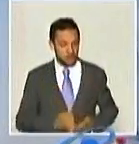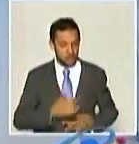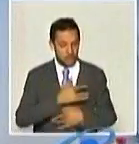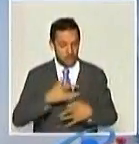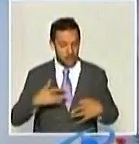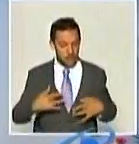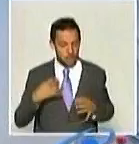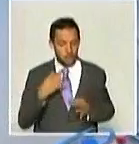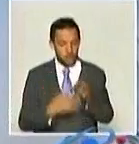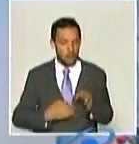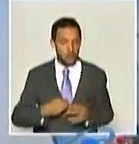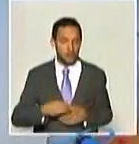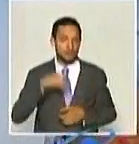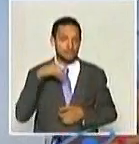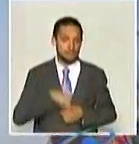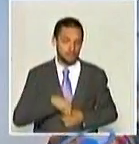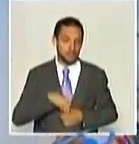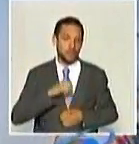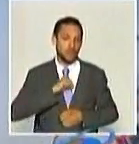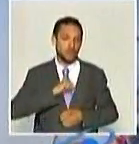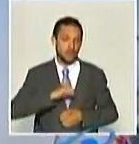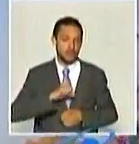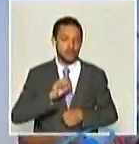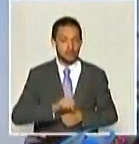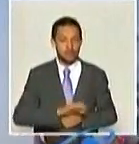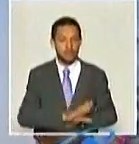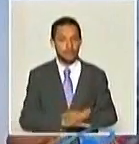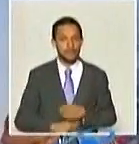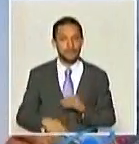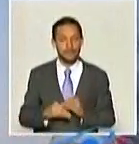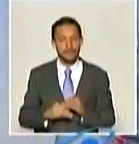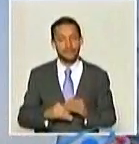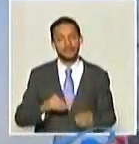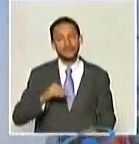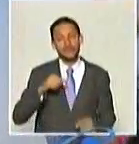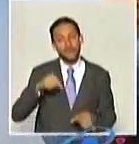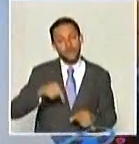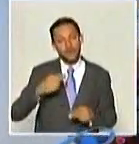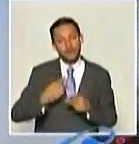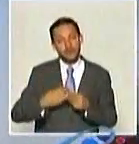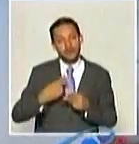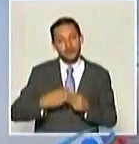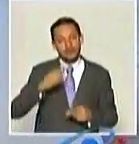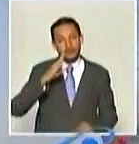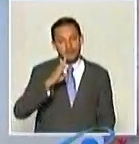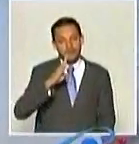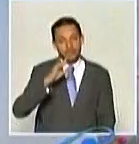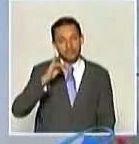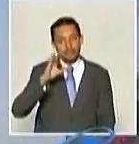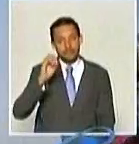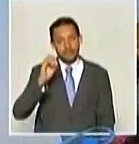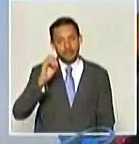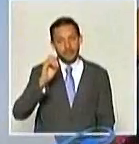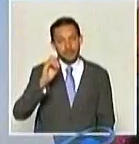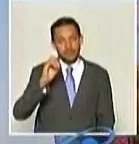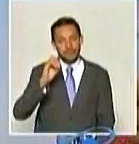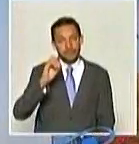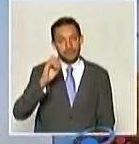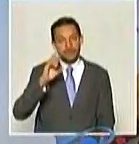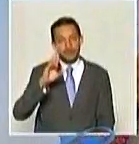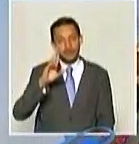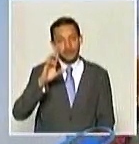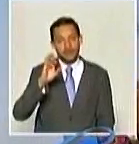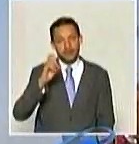plaquetas ozonificado? Que es lo que llama hoy en día la bioregeneración. Bio porque es de las células vivas del propio